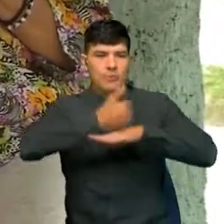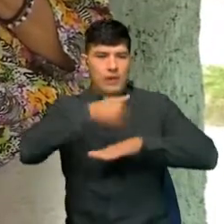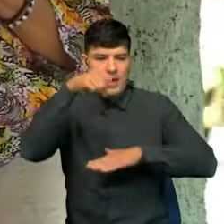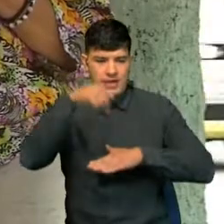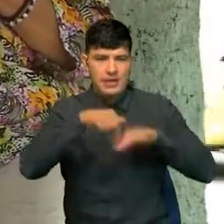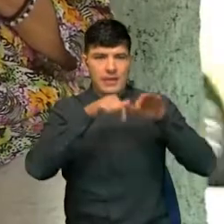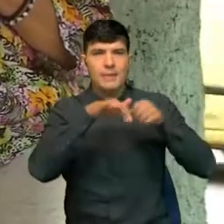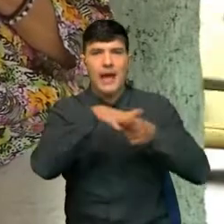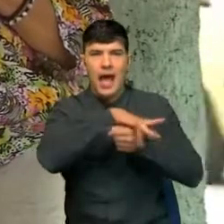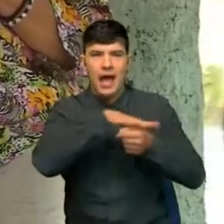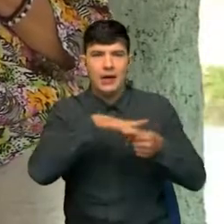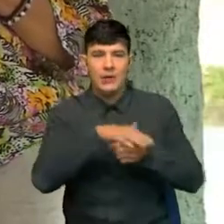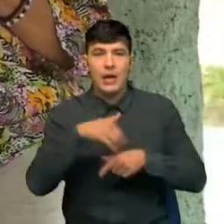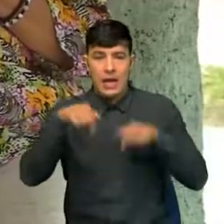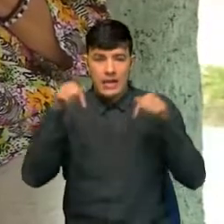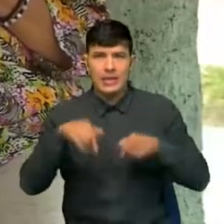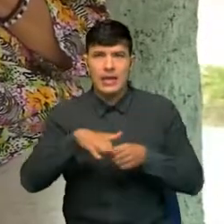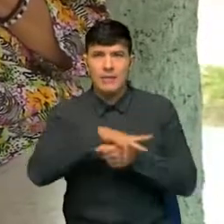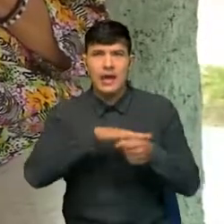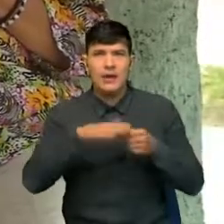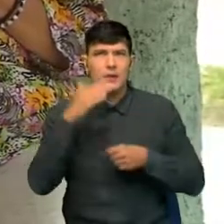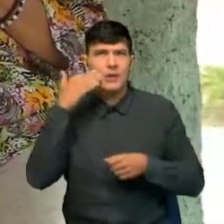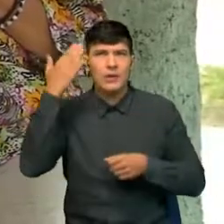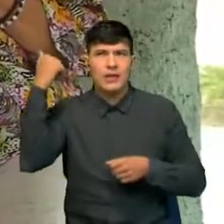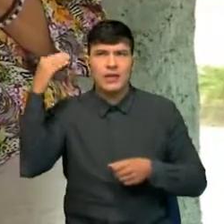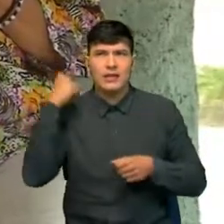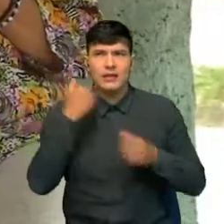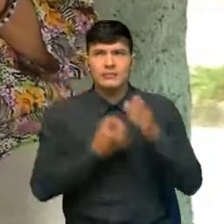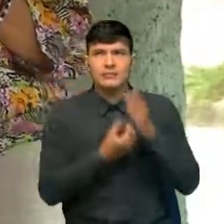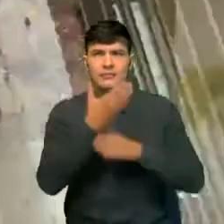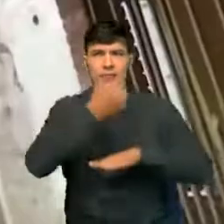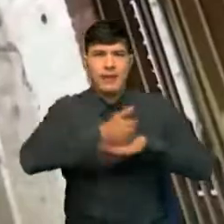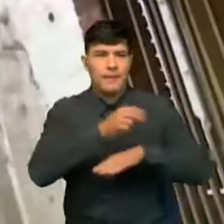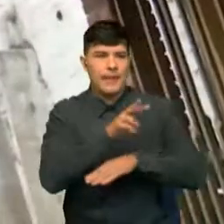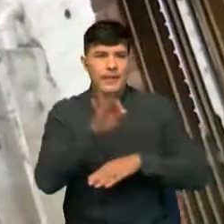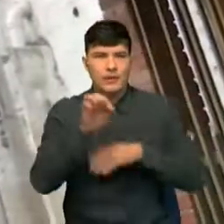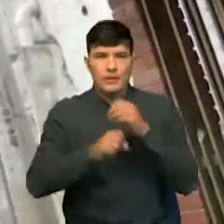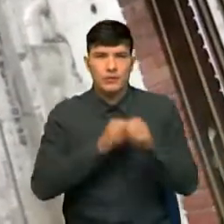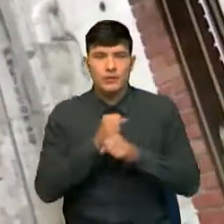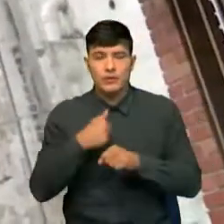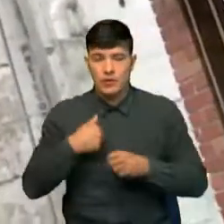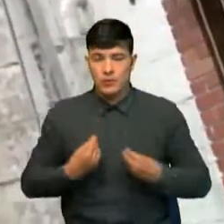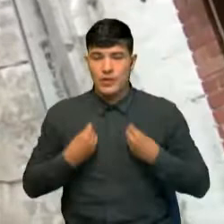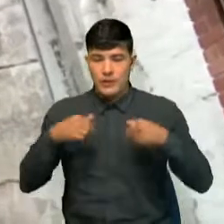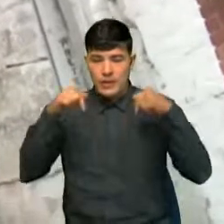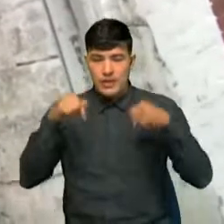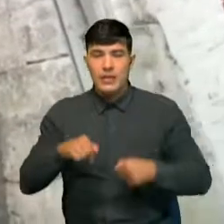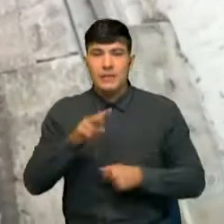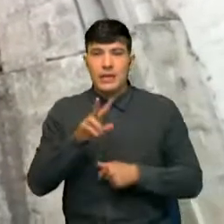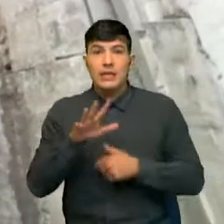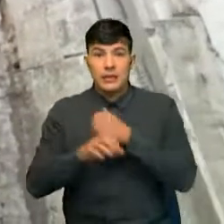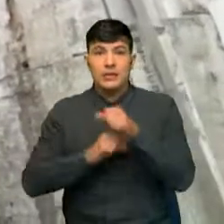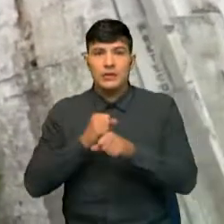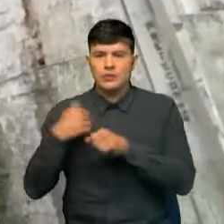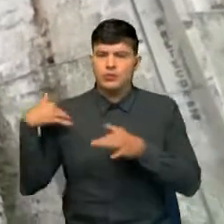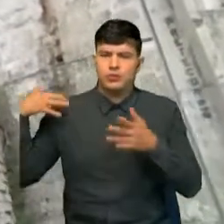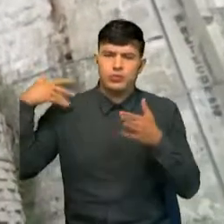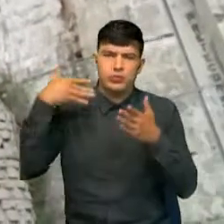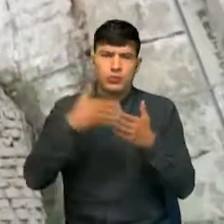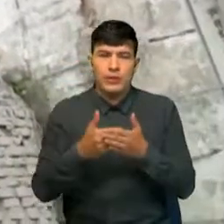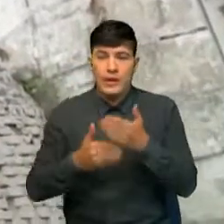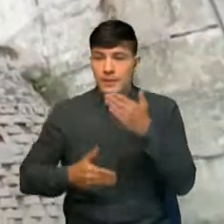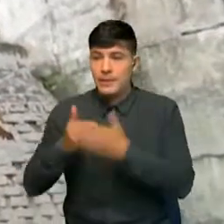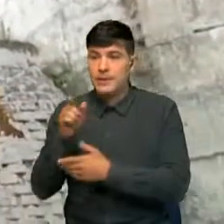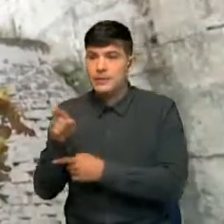barrio. Este barrio se inició hace 28 años y yo estoy viviendo aquí hace 25 años. Se inició con el señor